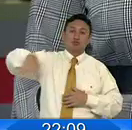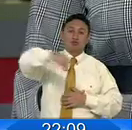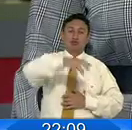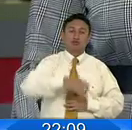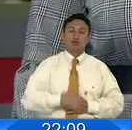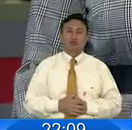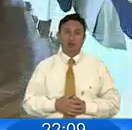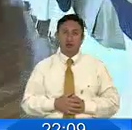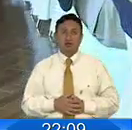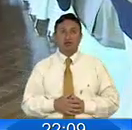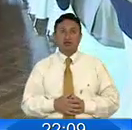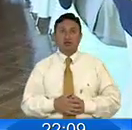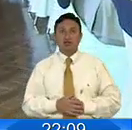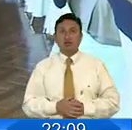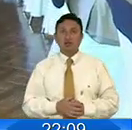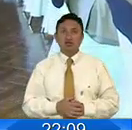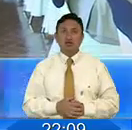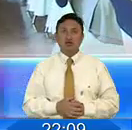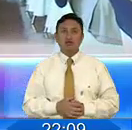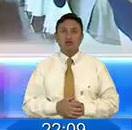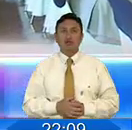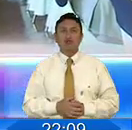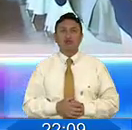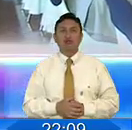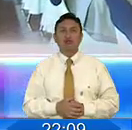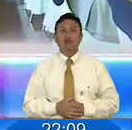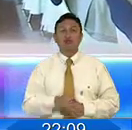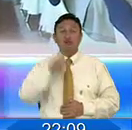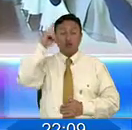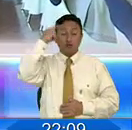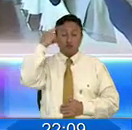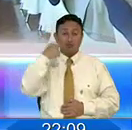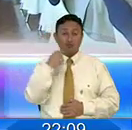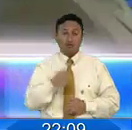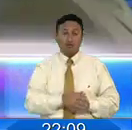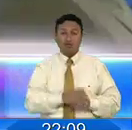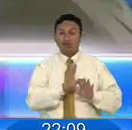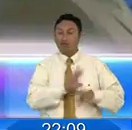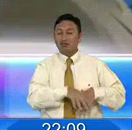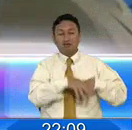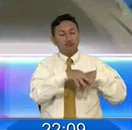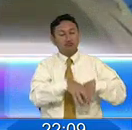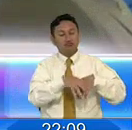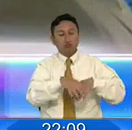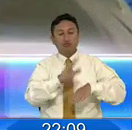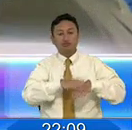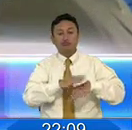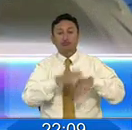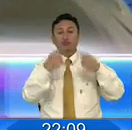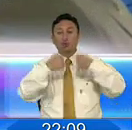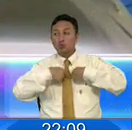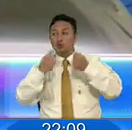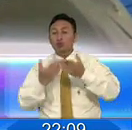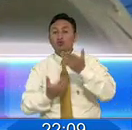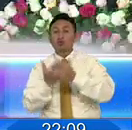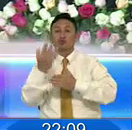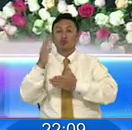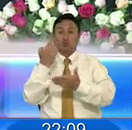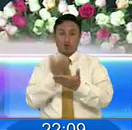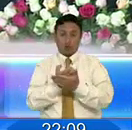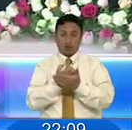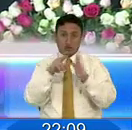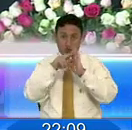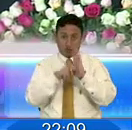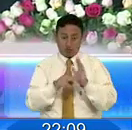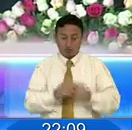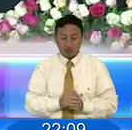país. El régimen no desmaye en sostener que tras la protesta indígena, por el anuncio de las medidas económicas,